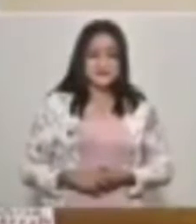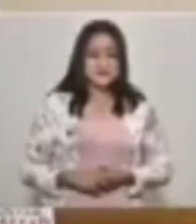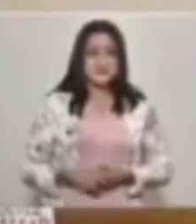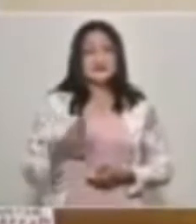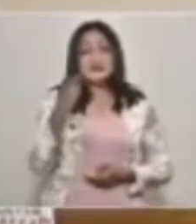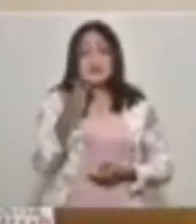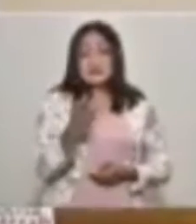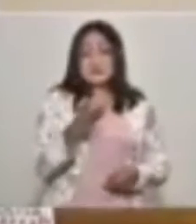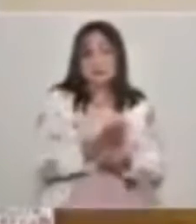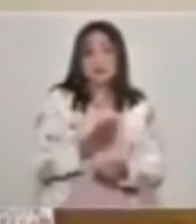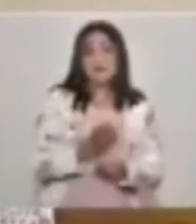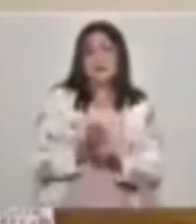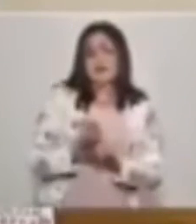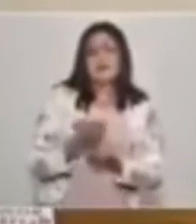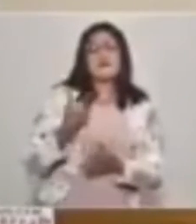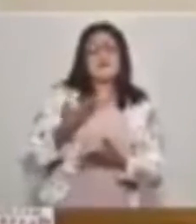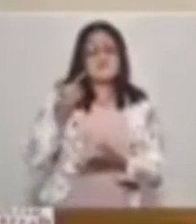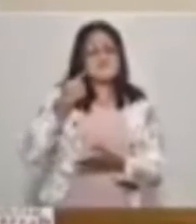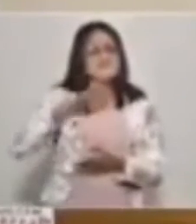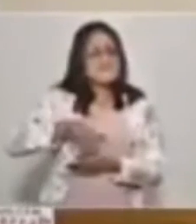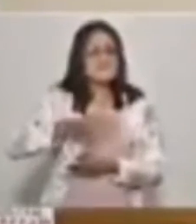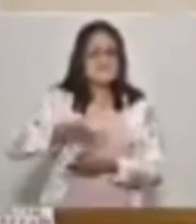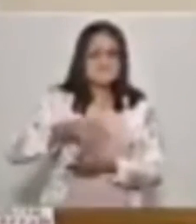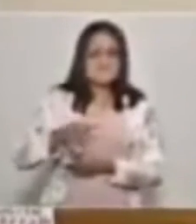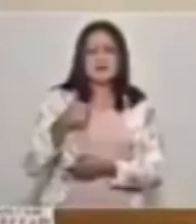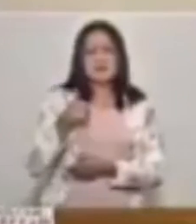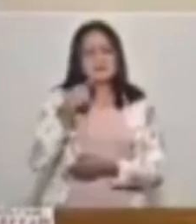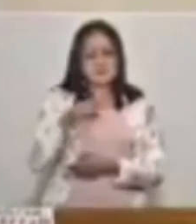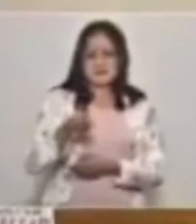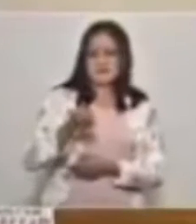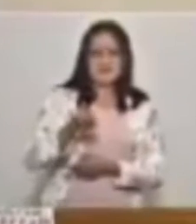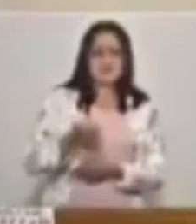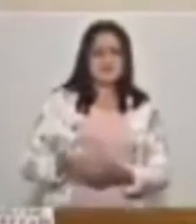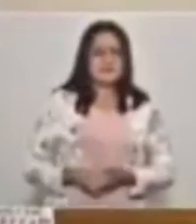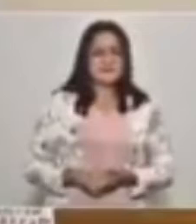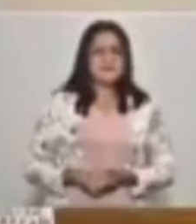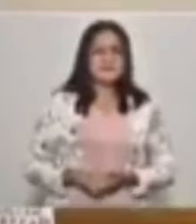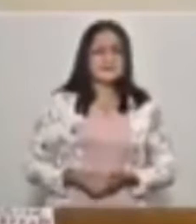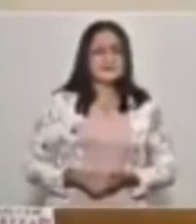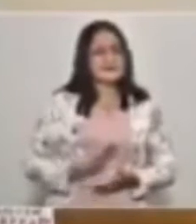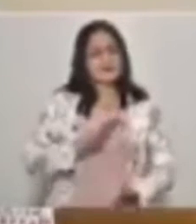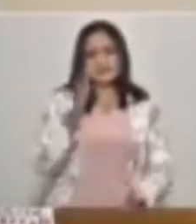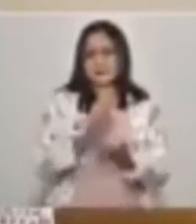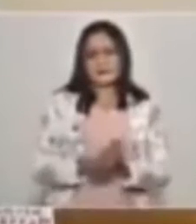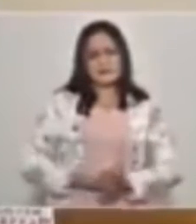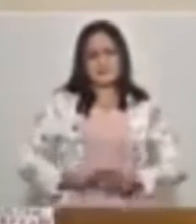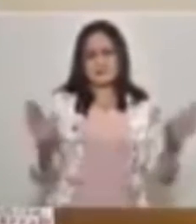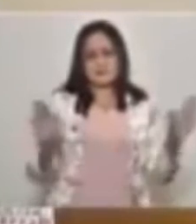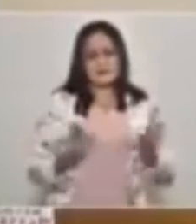Eso lo tenía investigado hace tiempo. Voy a presentar la denuncia sobre eso. Ya basta,